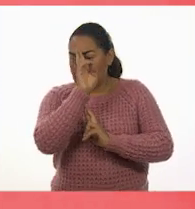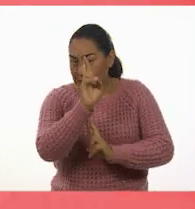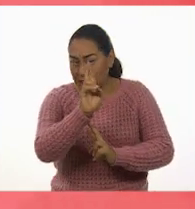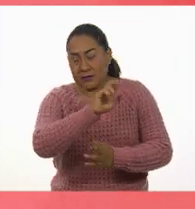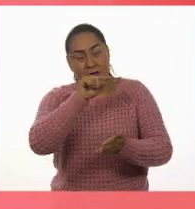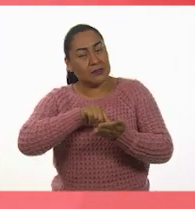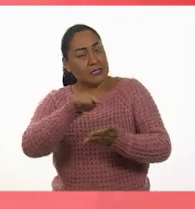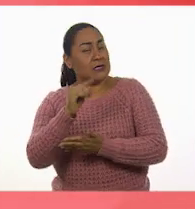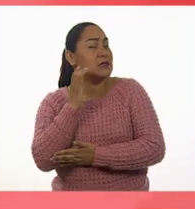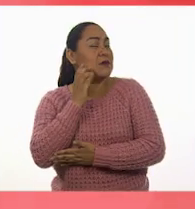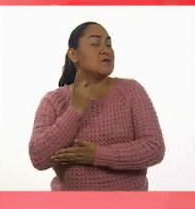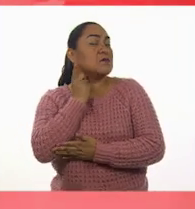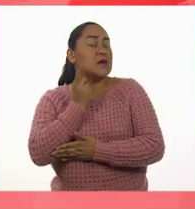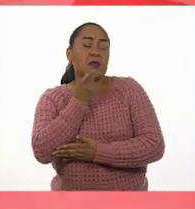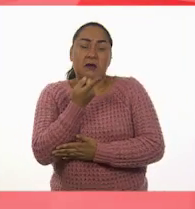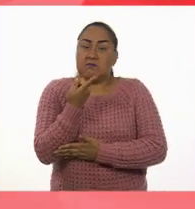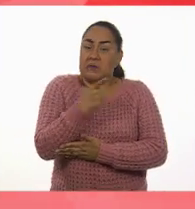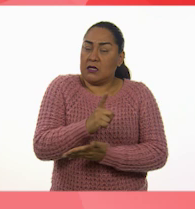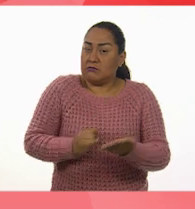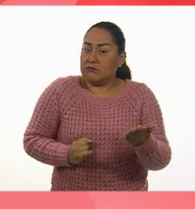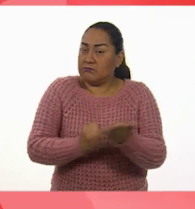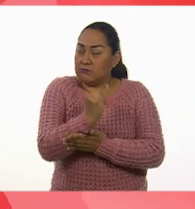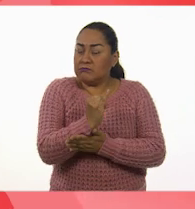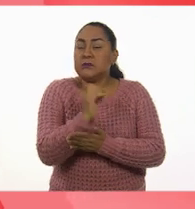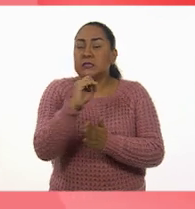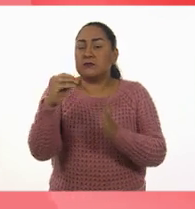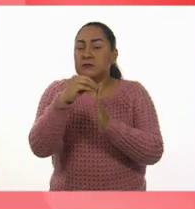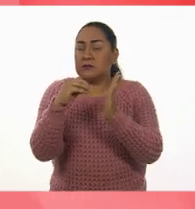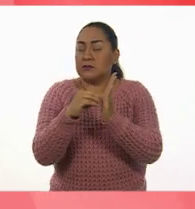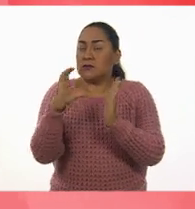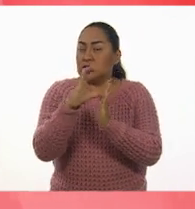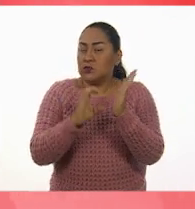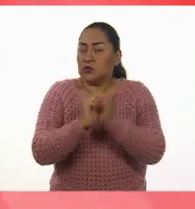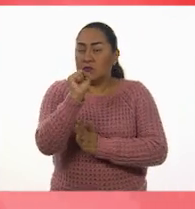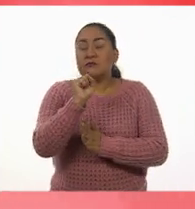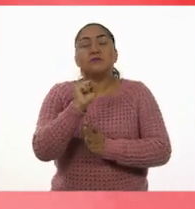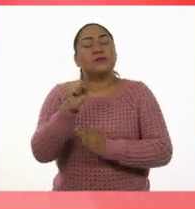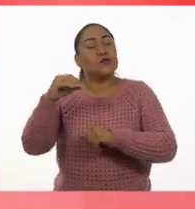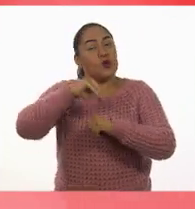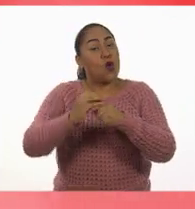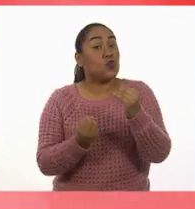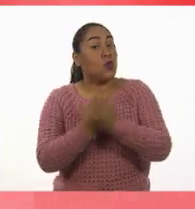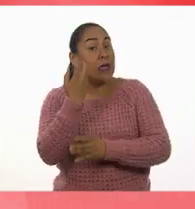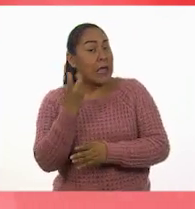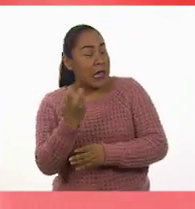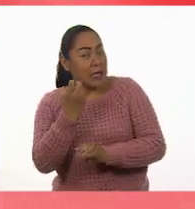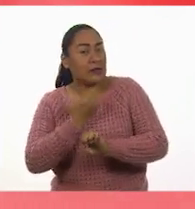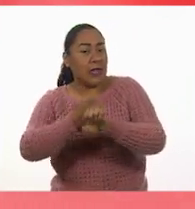de Diputados, se declaró formalmente constituido el Estado de Guerrero.